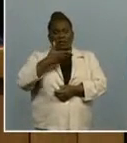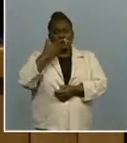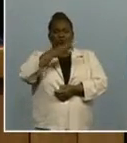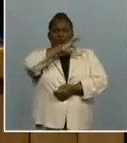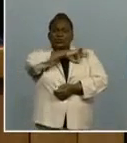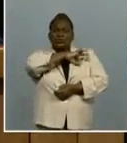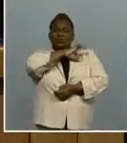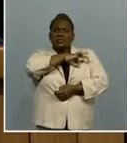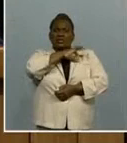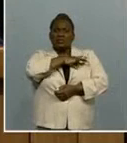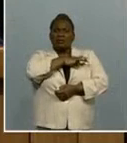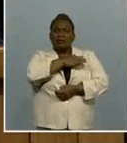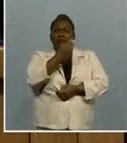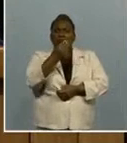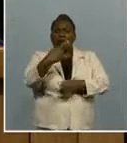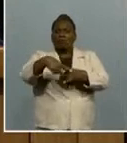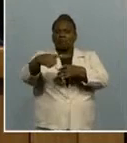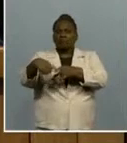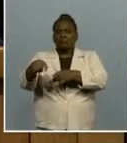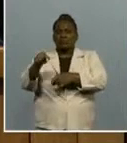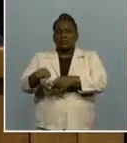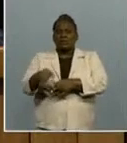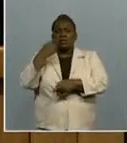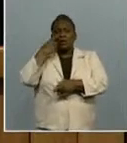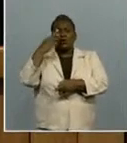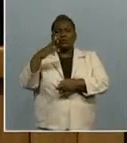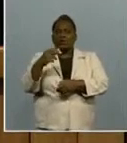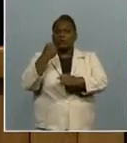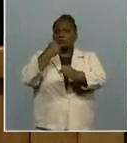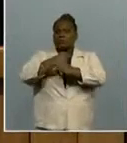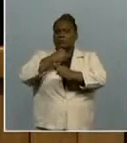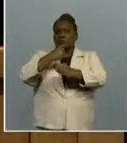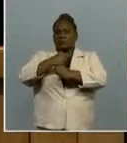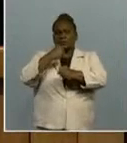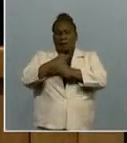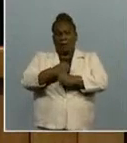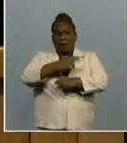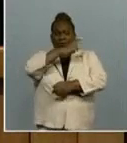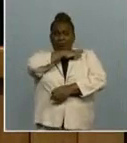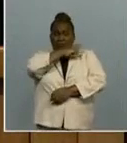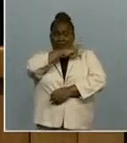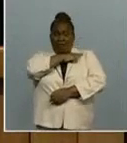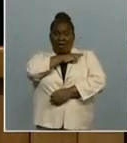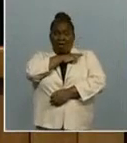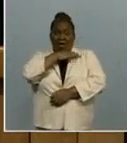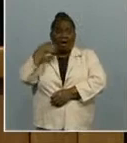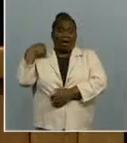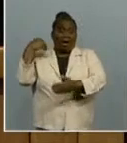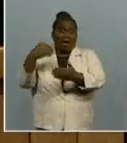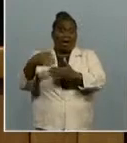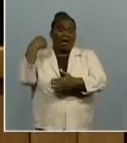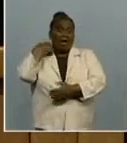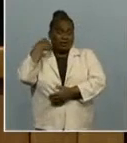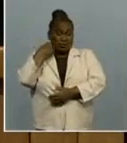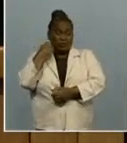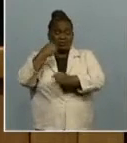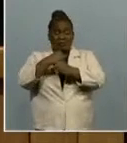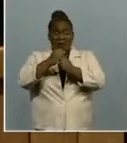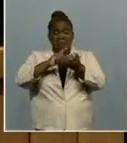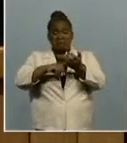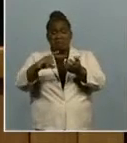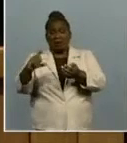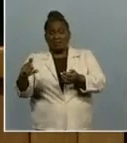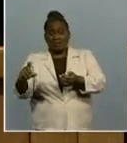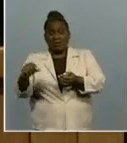sentimientos de muchos de nosotros y reconocer su labor al frente de la revolución y el partido con su